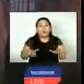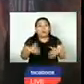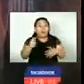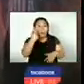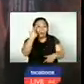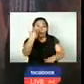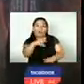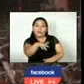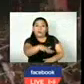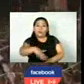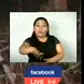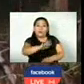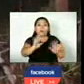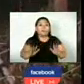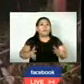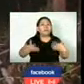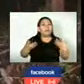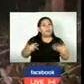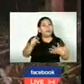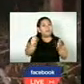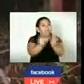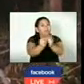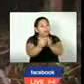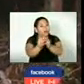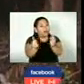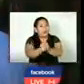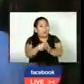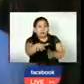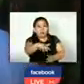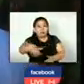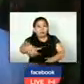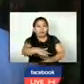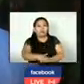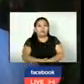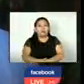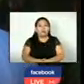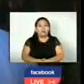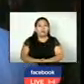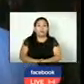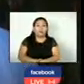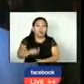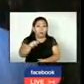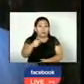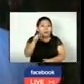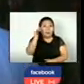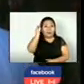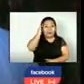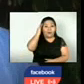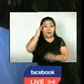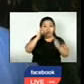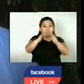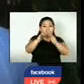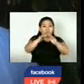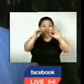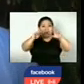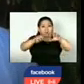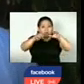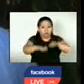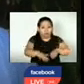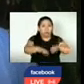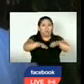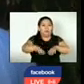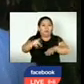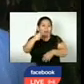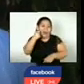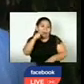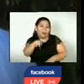que están expuestos debido a las condiciones del terreno se sabe de que han habido pequeñas inundaciones a nivel del municipio de Aguilares